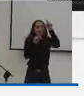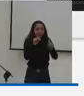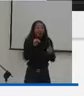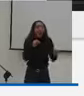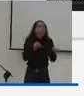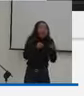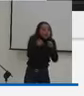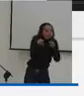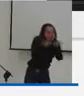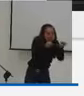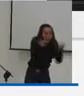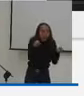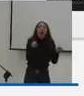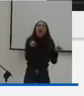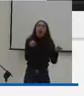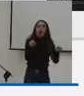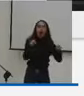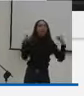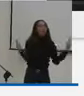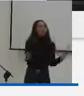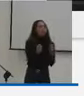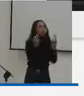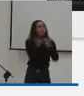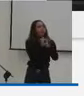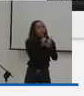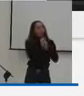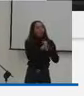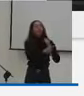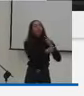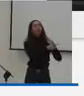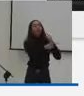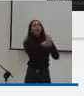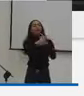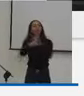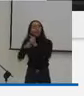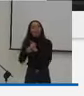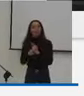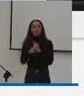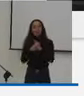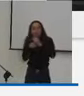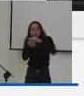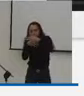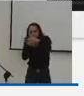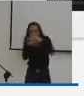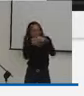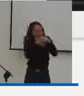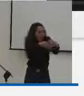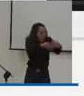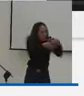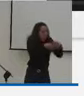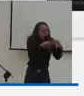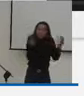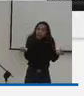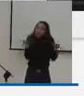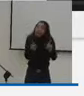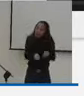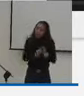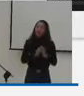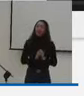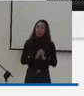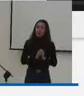Particularmente a todos y cada uno de los municipios. De ahí qué importancia es eso del